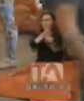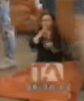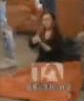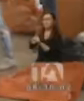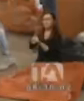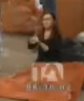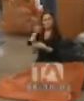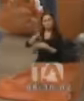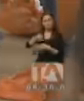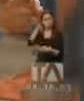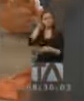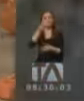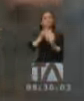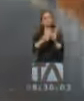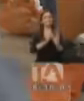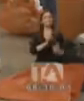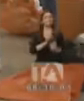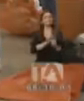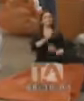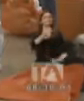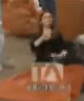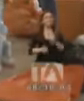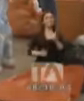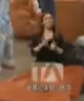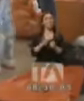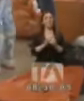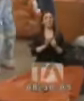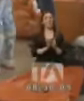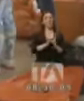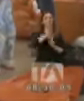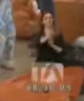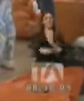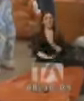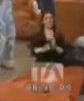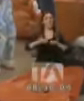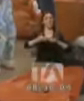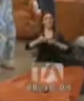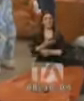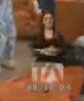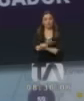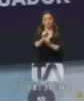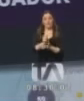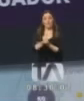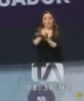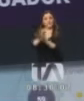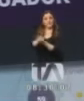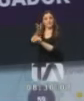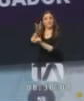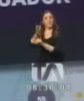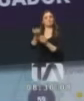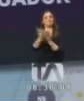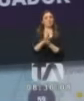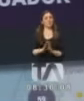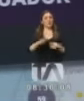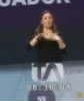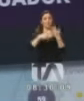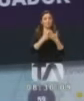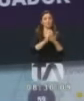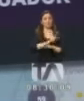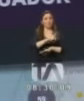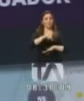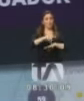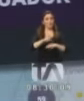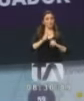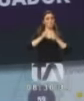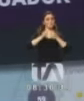objetivo es que las donaciones y desplazamiento de rescatistas se haga de manera eficiente. La plataforma se alimenta de información de